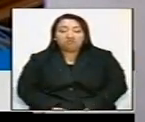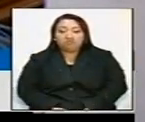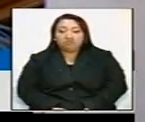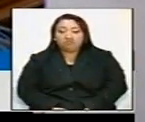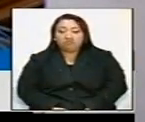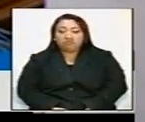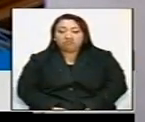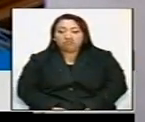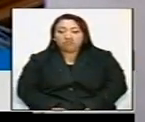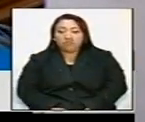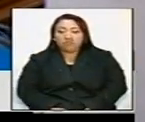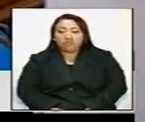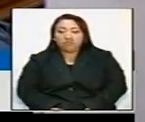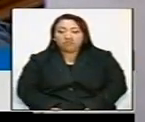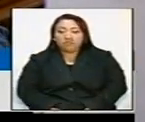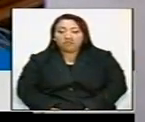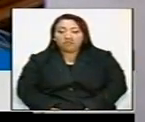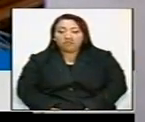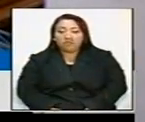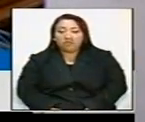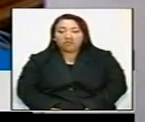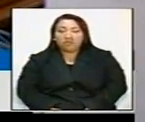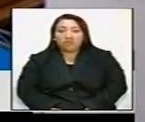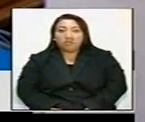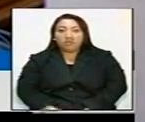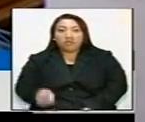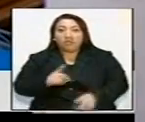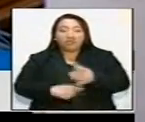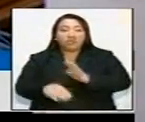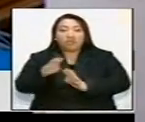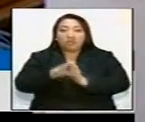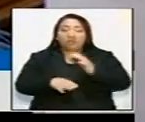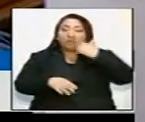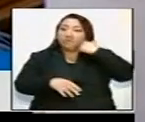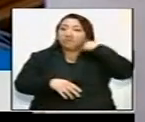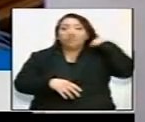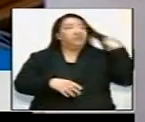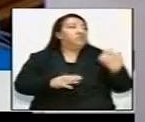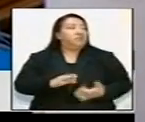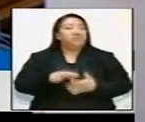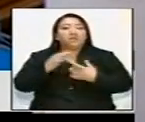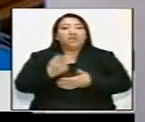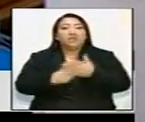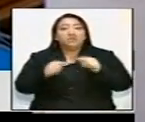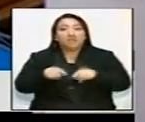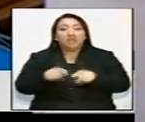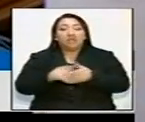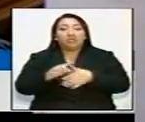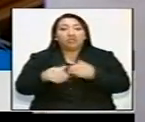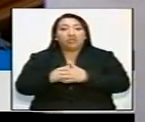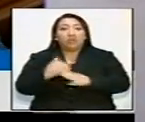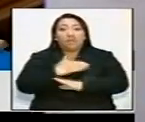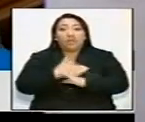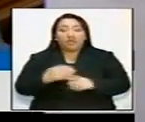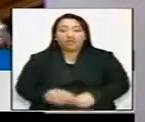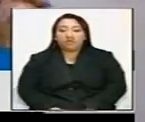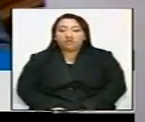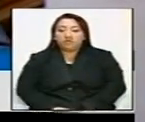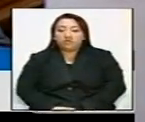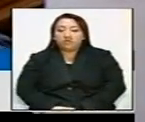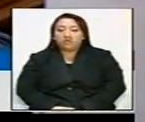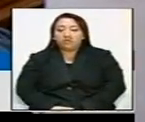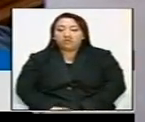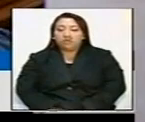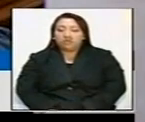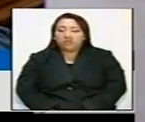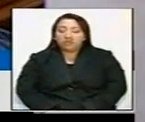también los que estaban en los quintiles más bajos y en particular aquellos que estaban también en los quintiles medios.